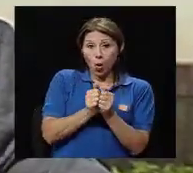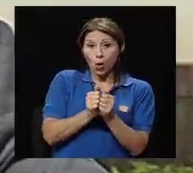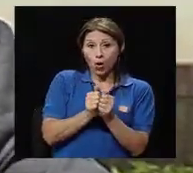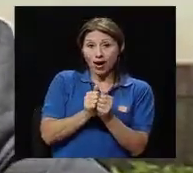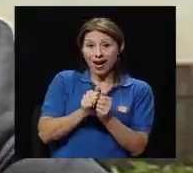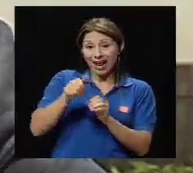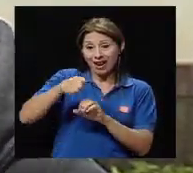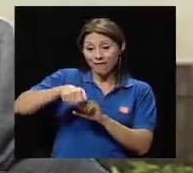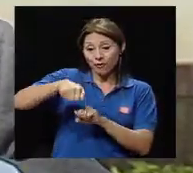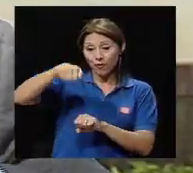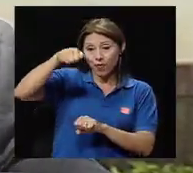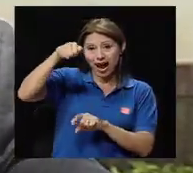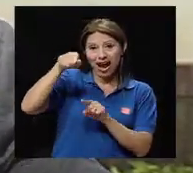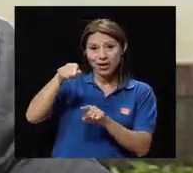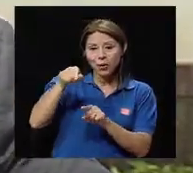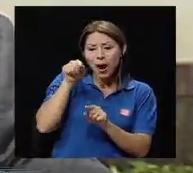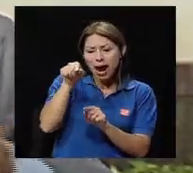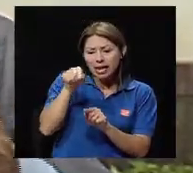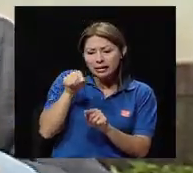tomó, etcétera,